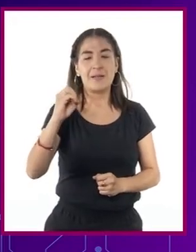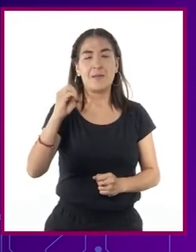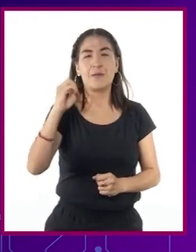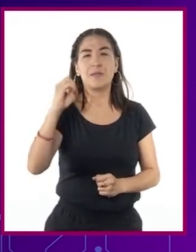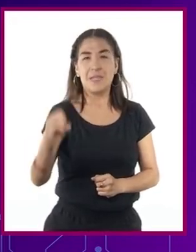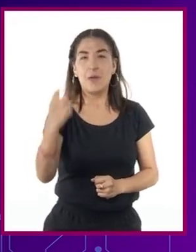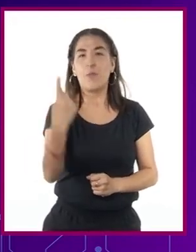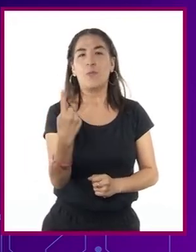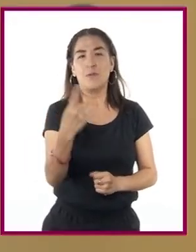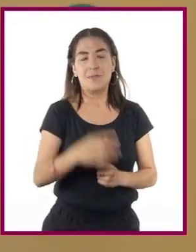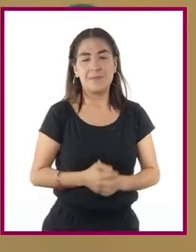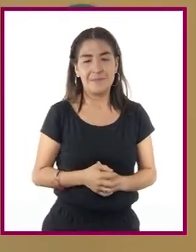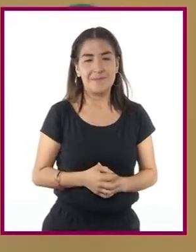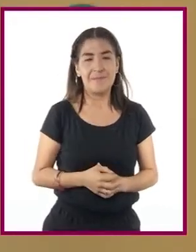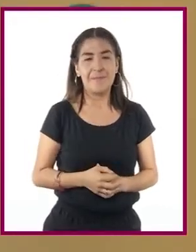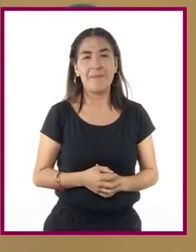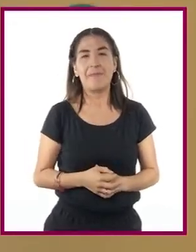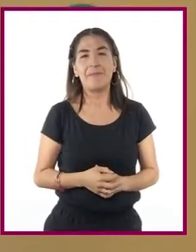0.0000001.